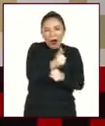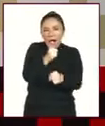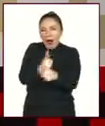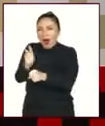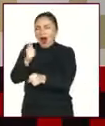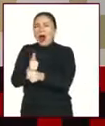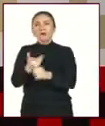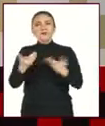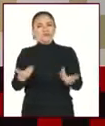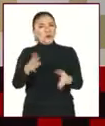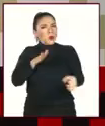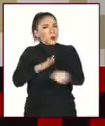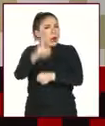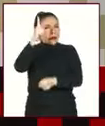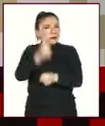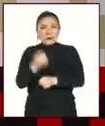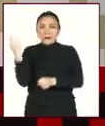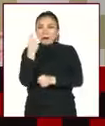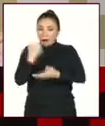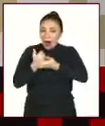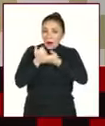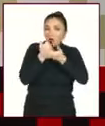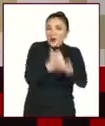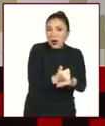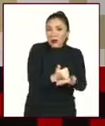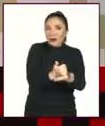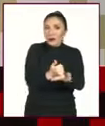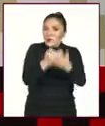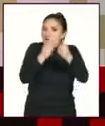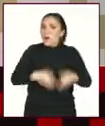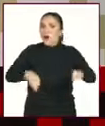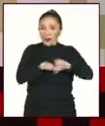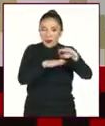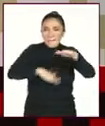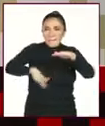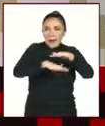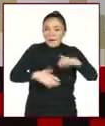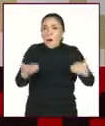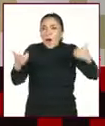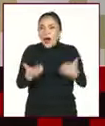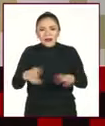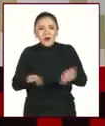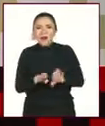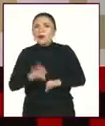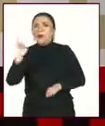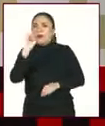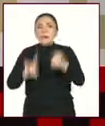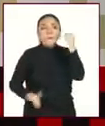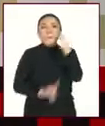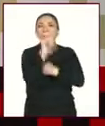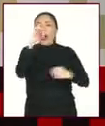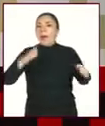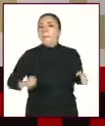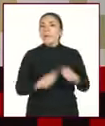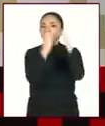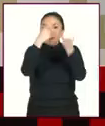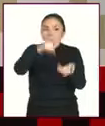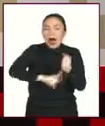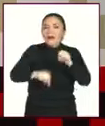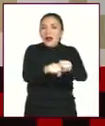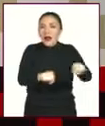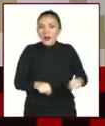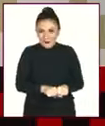son los primeros auxilios básicos y cómo aplicarlos en situaciones de emergencia dentro del aula.